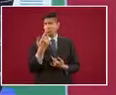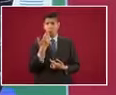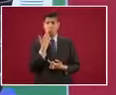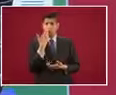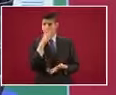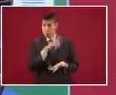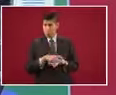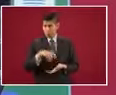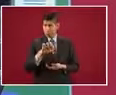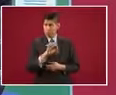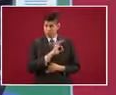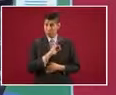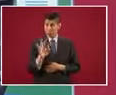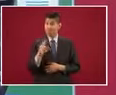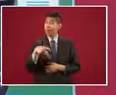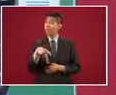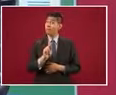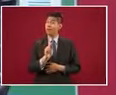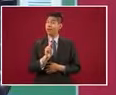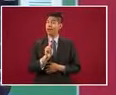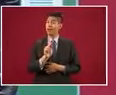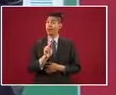pero al mismo tiempo